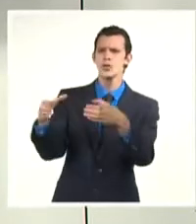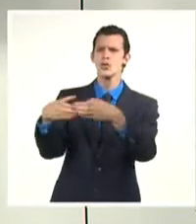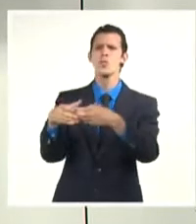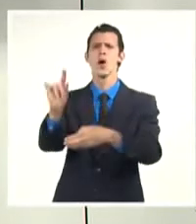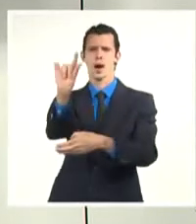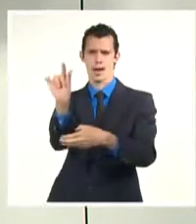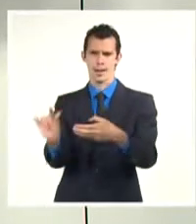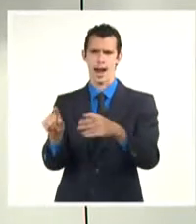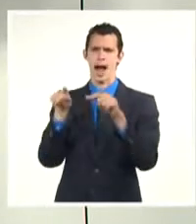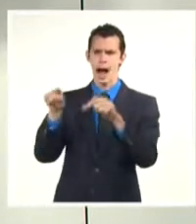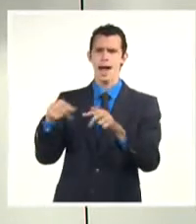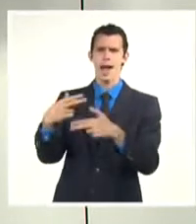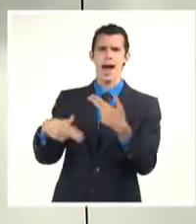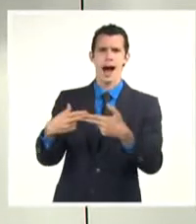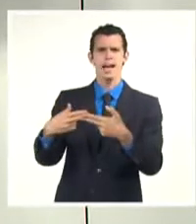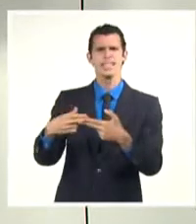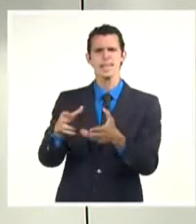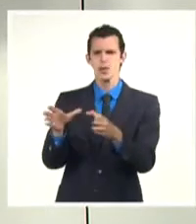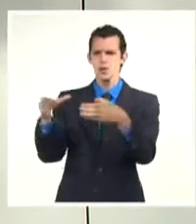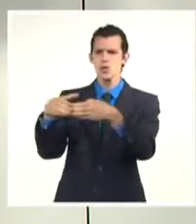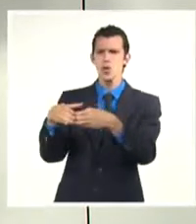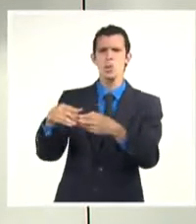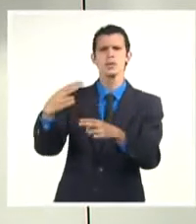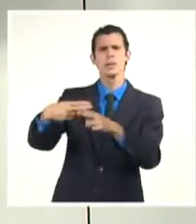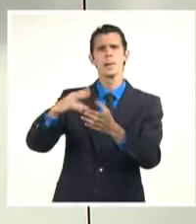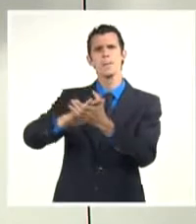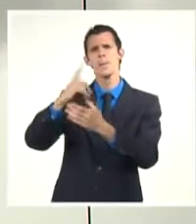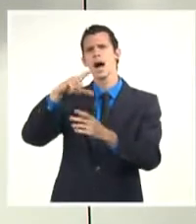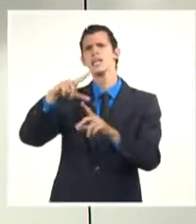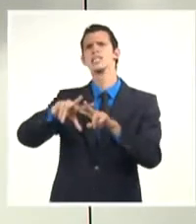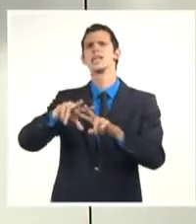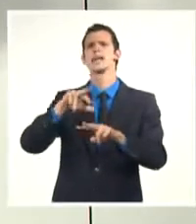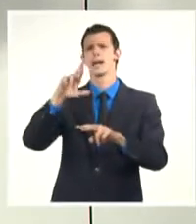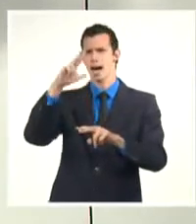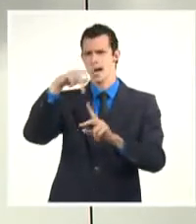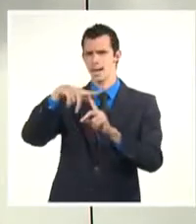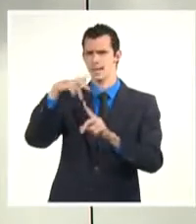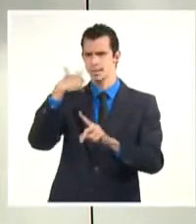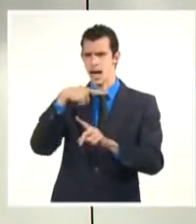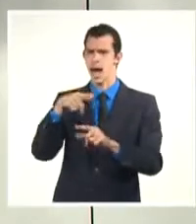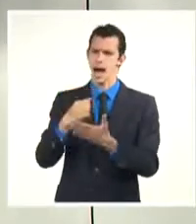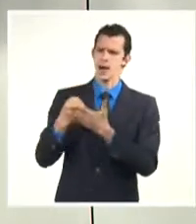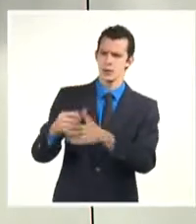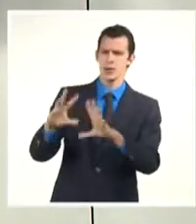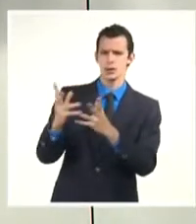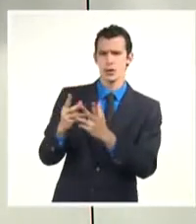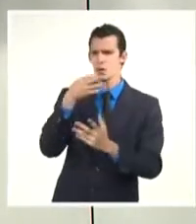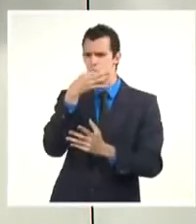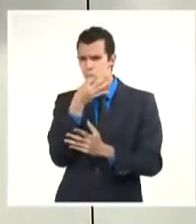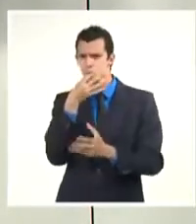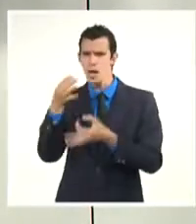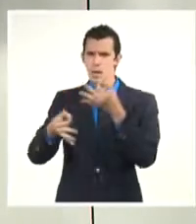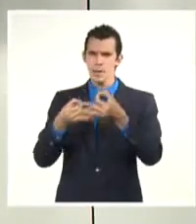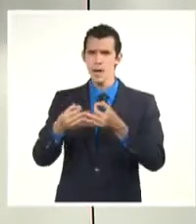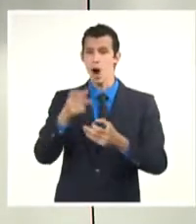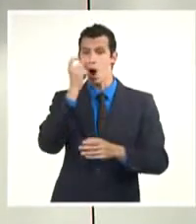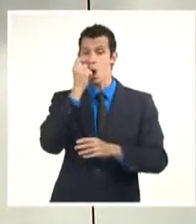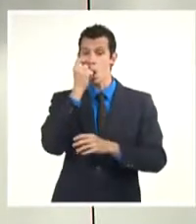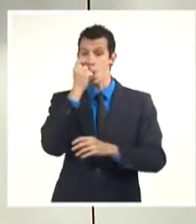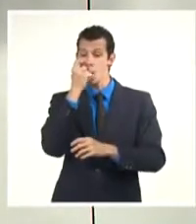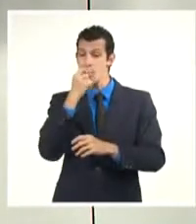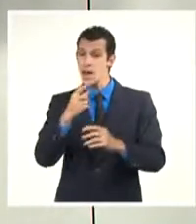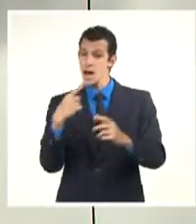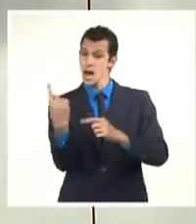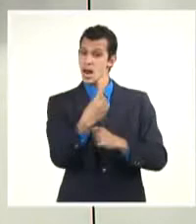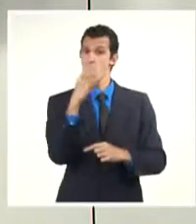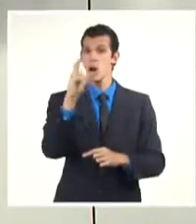Serie A, Los Ángeles de Macerata. Alexander posee el récord de más partidos consecutivos jugando en la pelota nacional con 1.112 por espacio